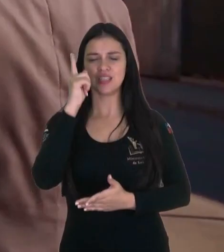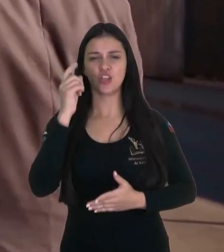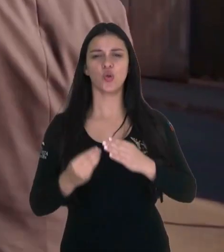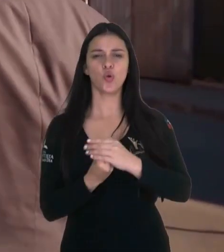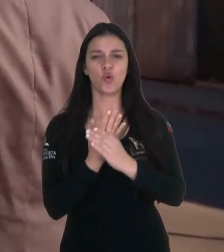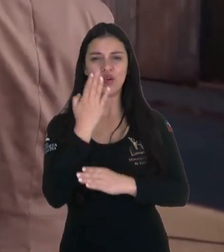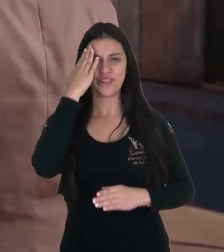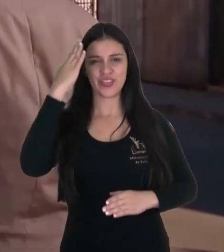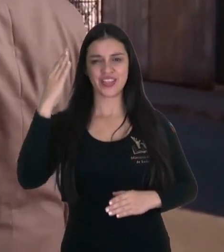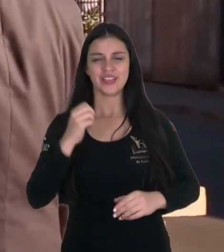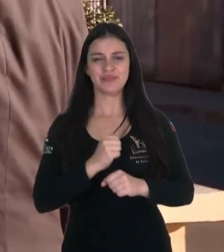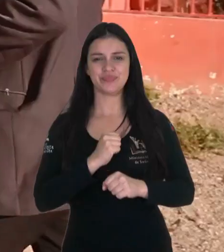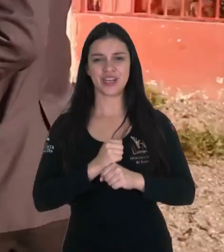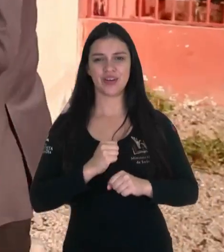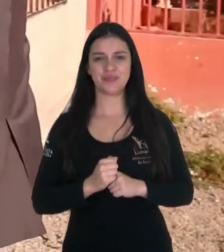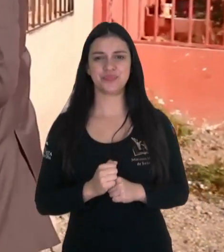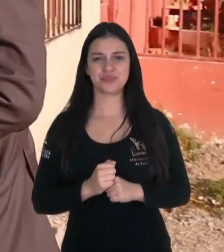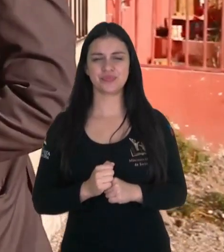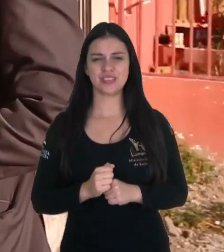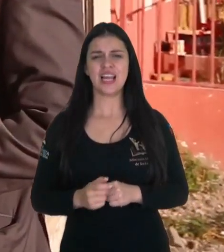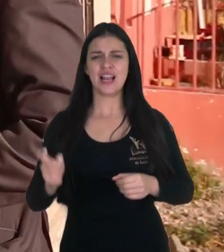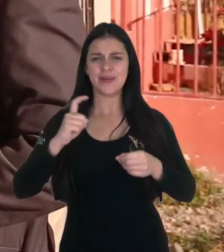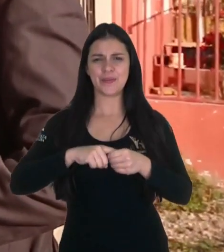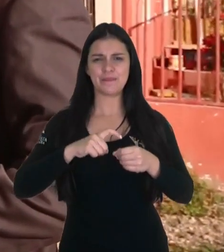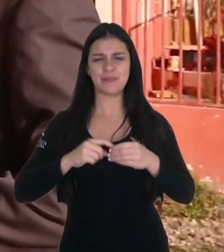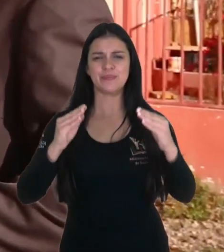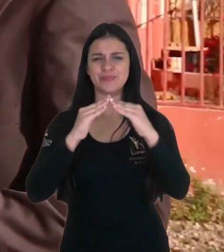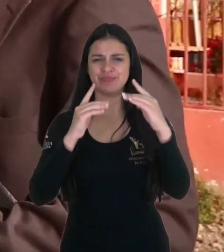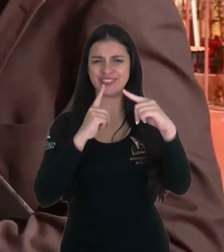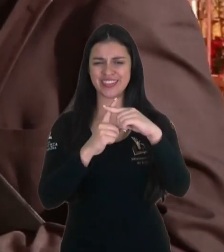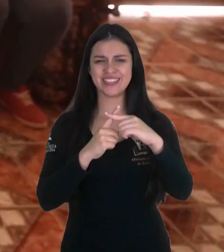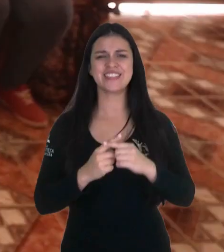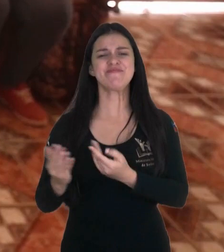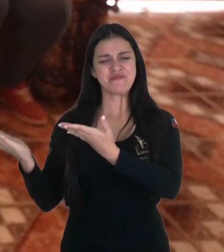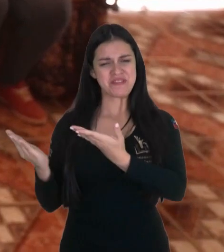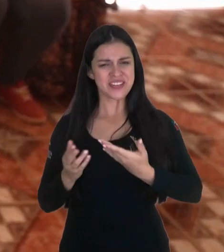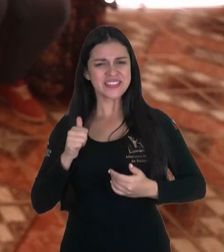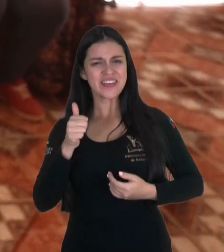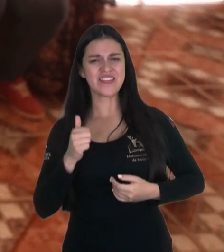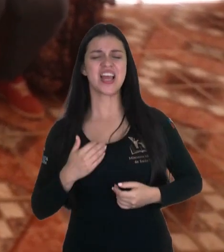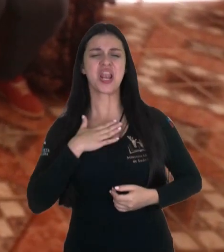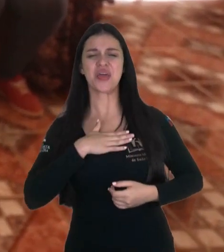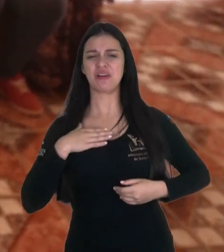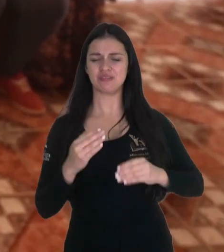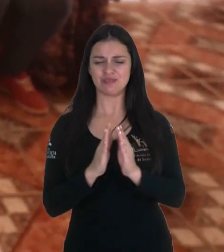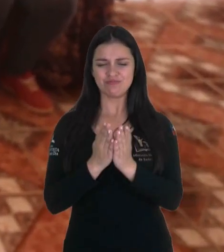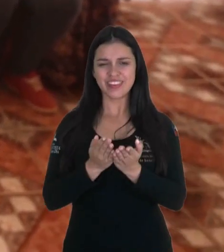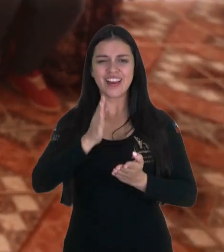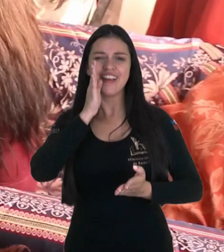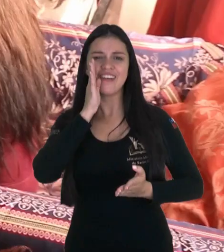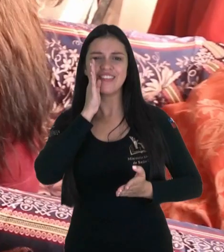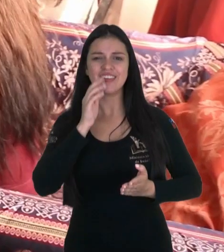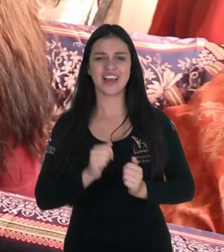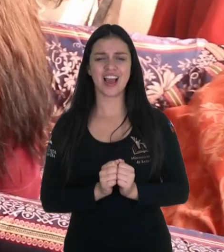de trabajo. Los miembros de su distrito son muy receptivos y les gusta mucho estudiar la palabra de